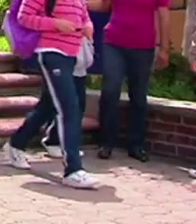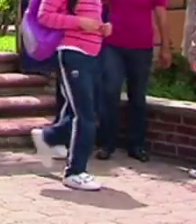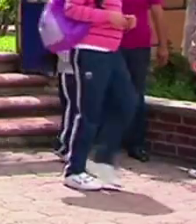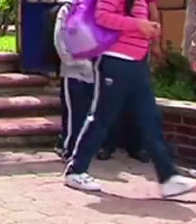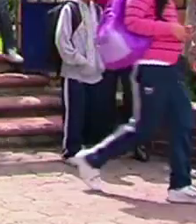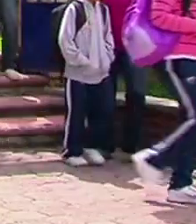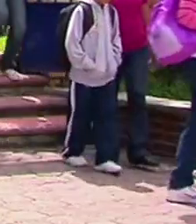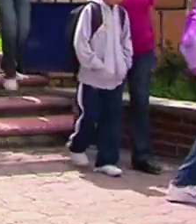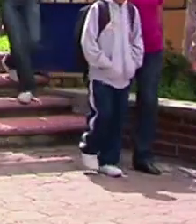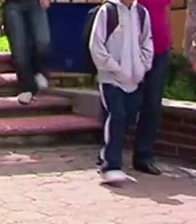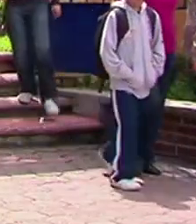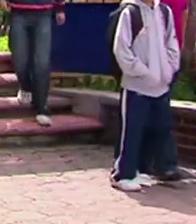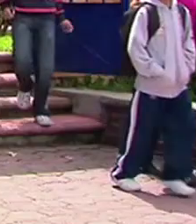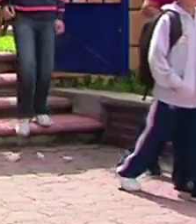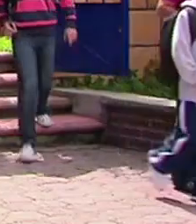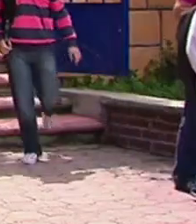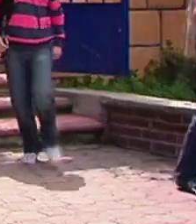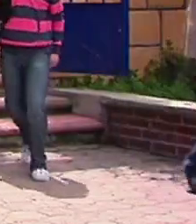Dame una paleta.